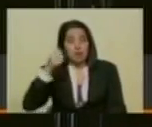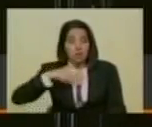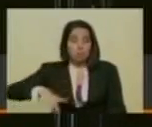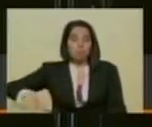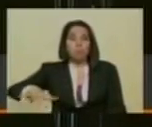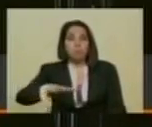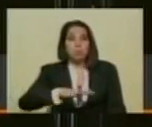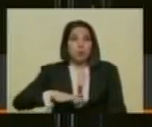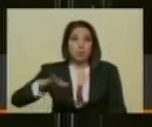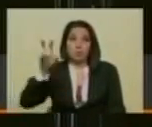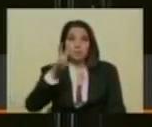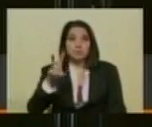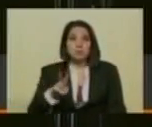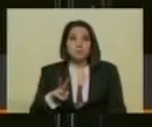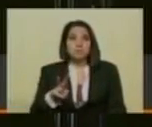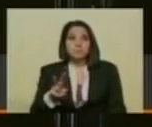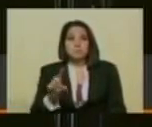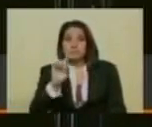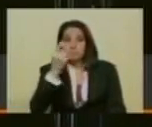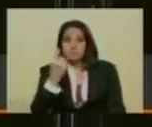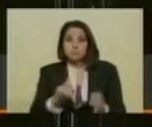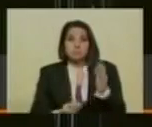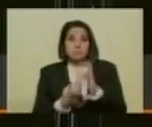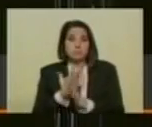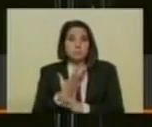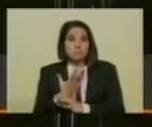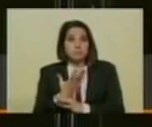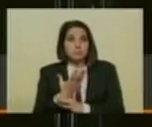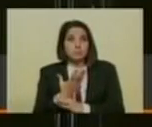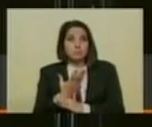Venezuela. Y por eso aquel primero de mayo.